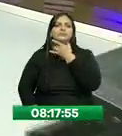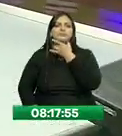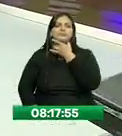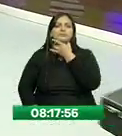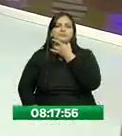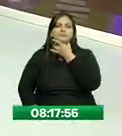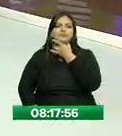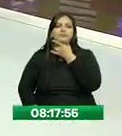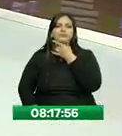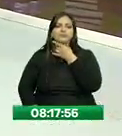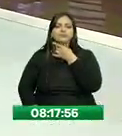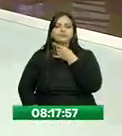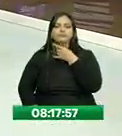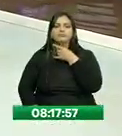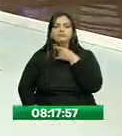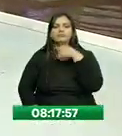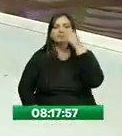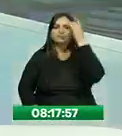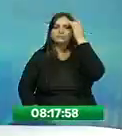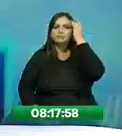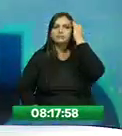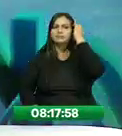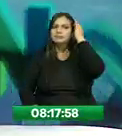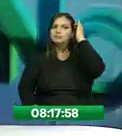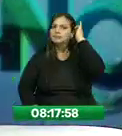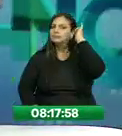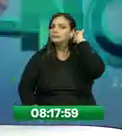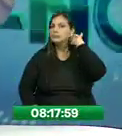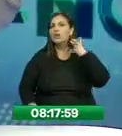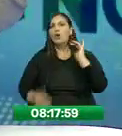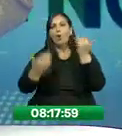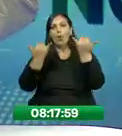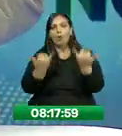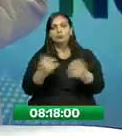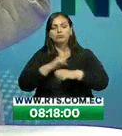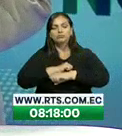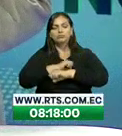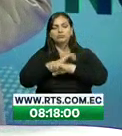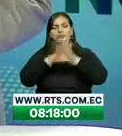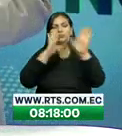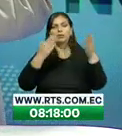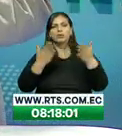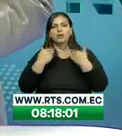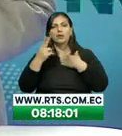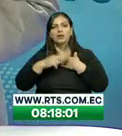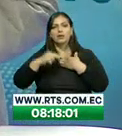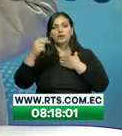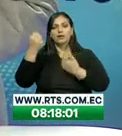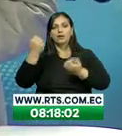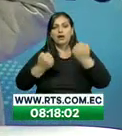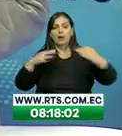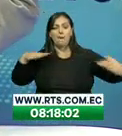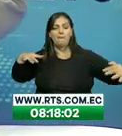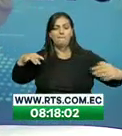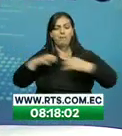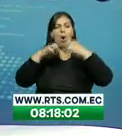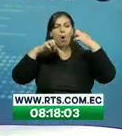Varias personas heridas dejó como saldo un accidente de tránsito registrado esta madrugada al norte de Guayaquil. Aquí están los detalles para